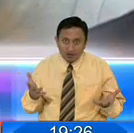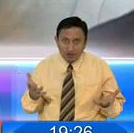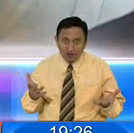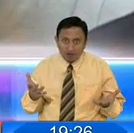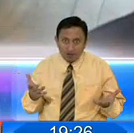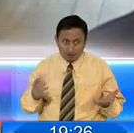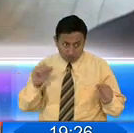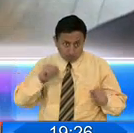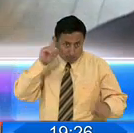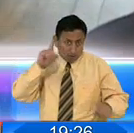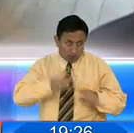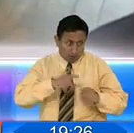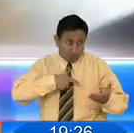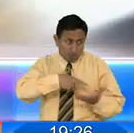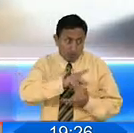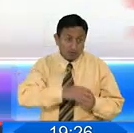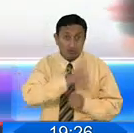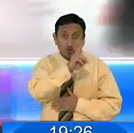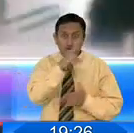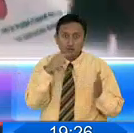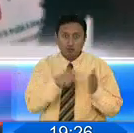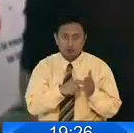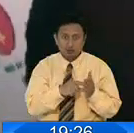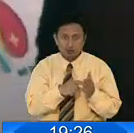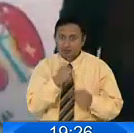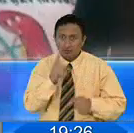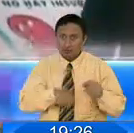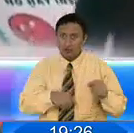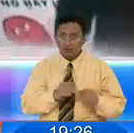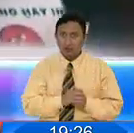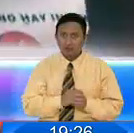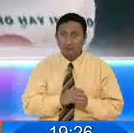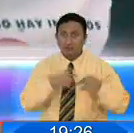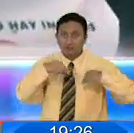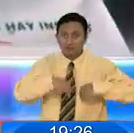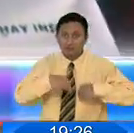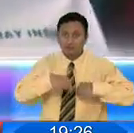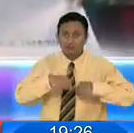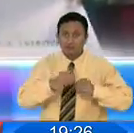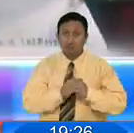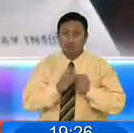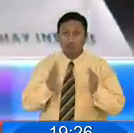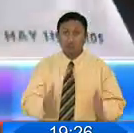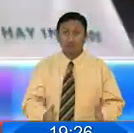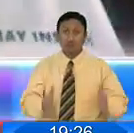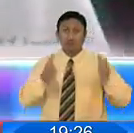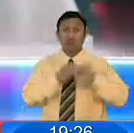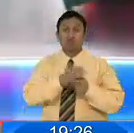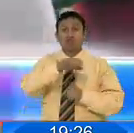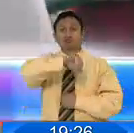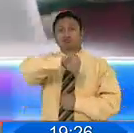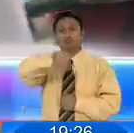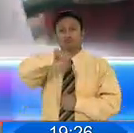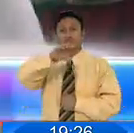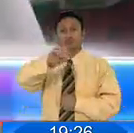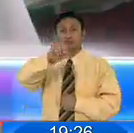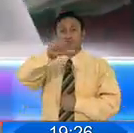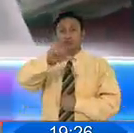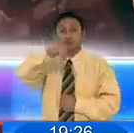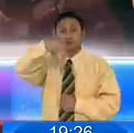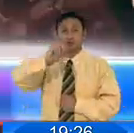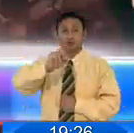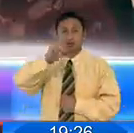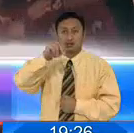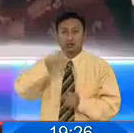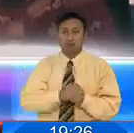decir, ¿sabes qué? Voy a pagar 2.000 dólares. Por eso se sumó al plantón en los bajos del edificio Joaquín Gallegos Lara. La